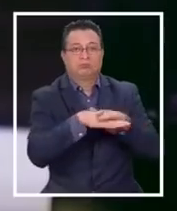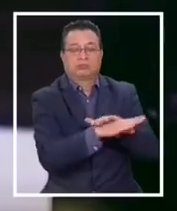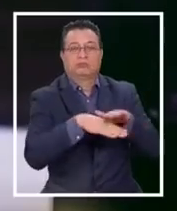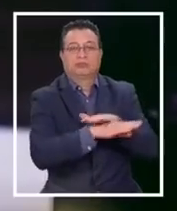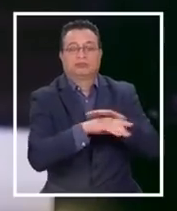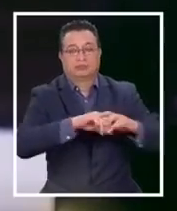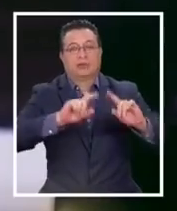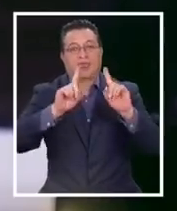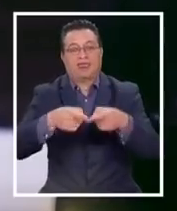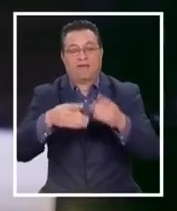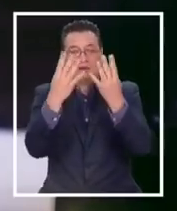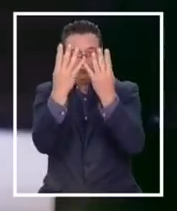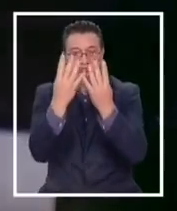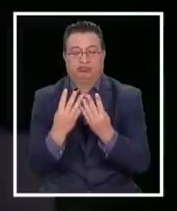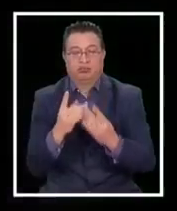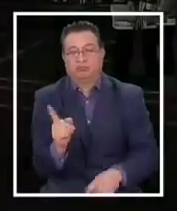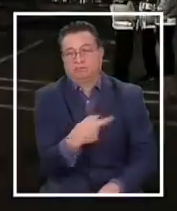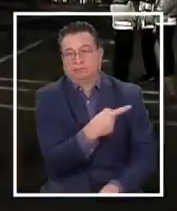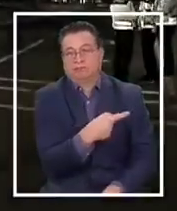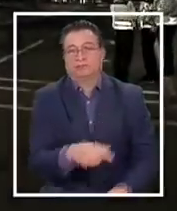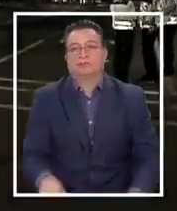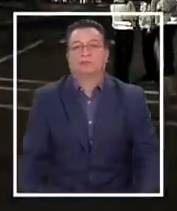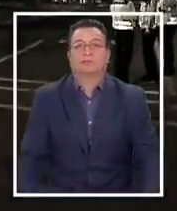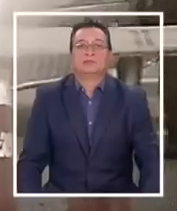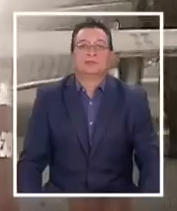y que estén donde tienen que estar, que es tras las rejas.